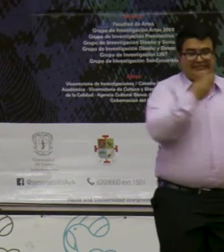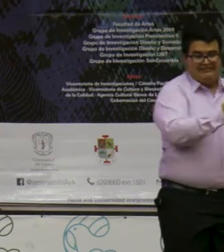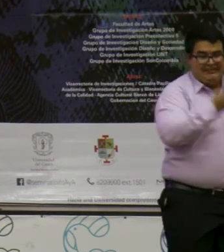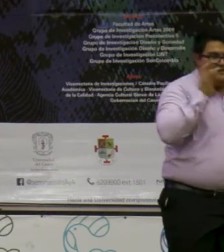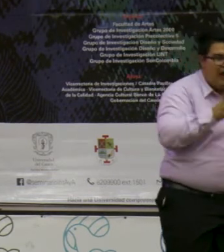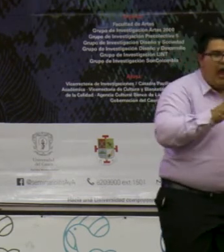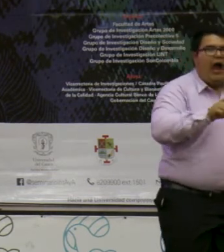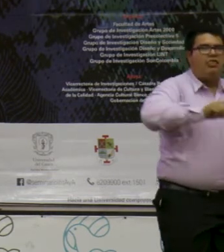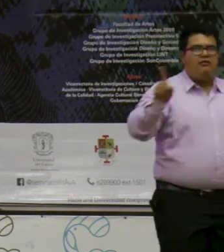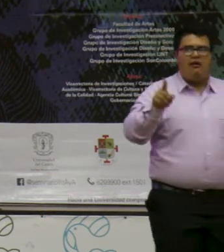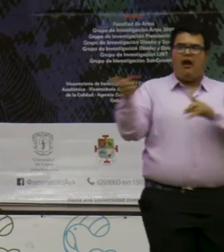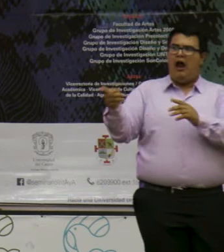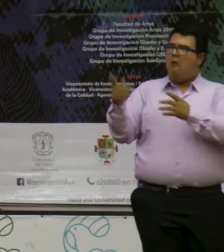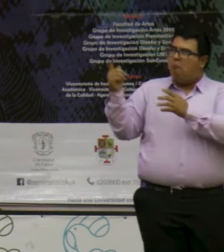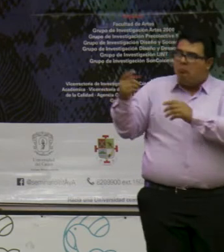en la definición.